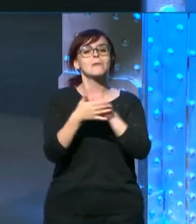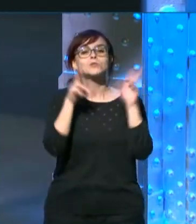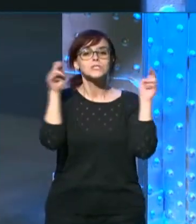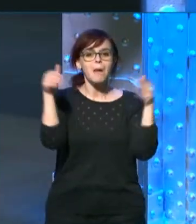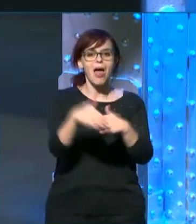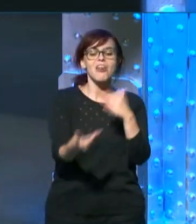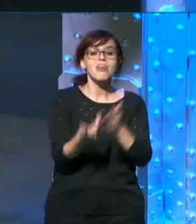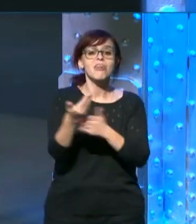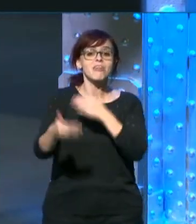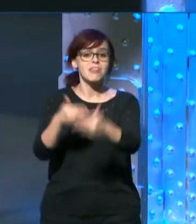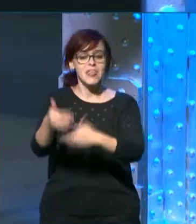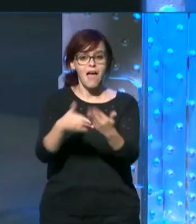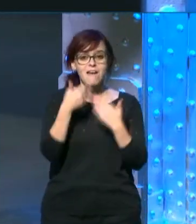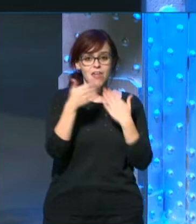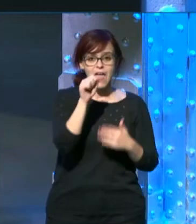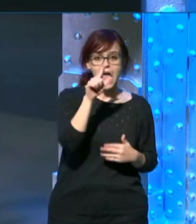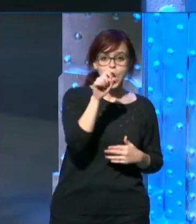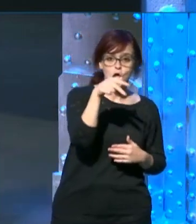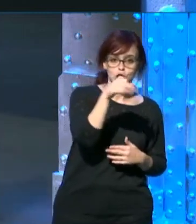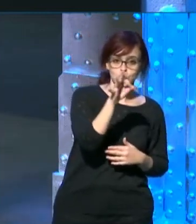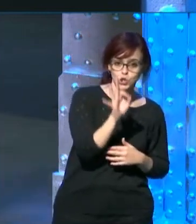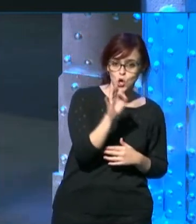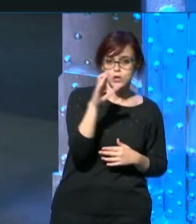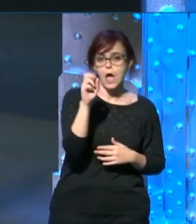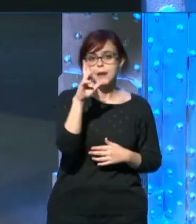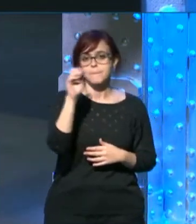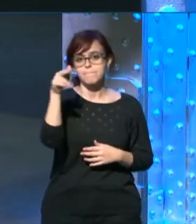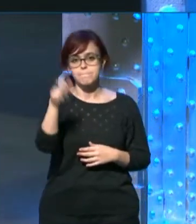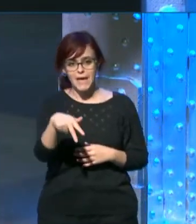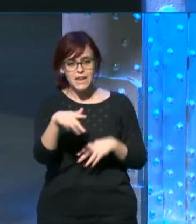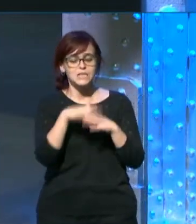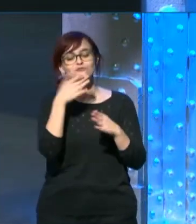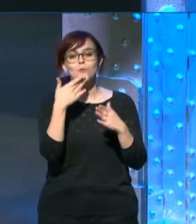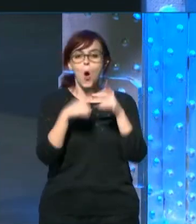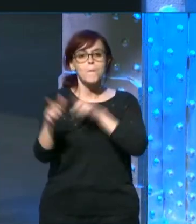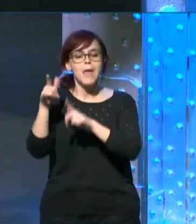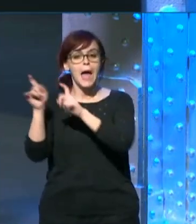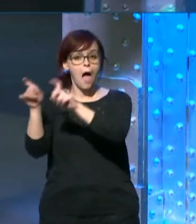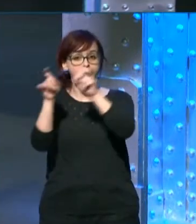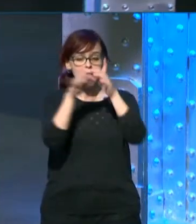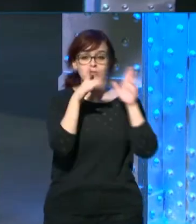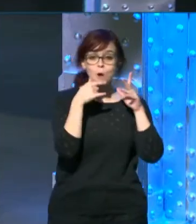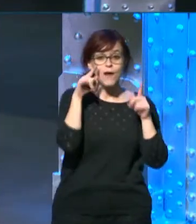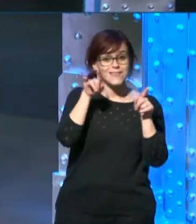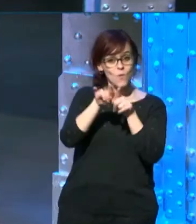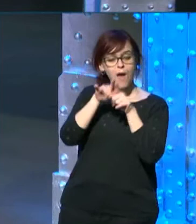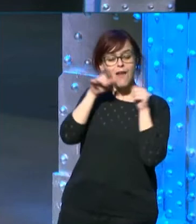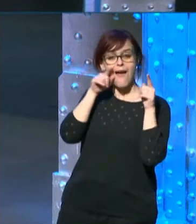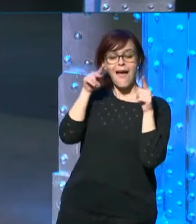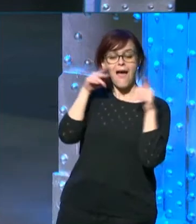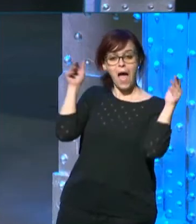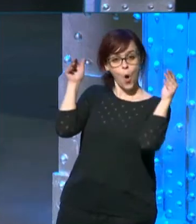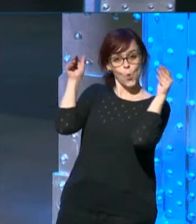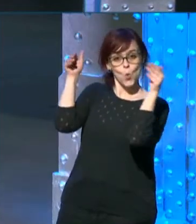del día a día. Gracias a Alonso y a Carmen hemos empezado un poco ese viaje de lo más general a lo más